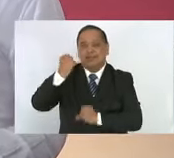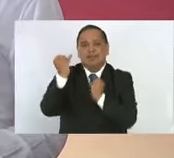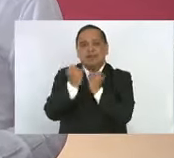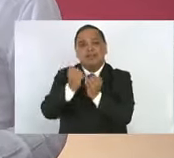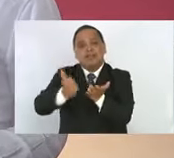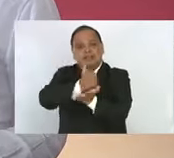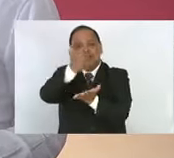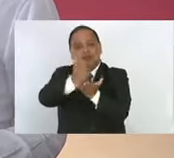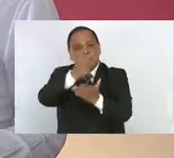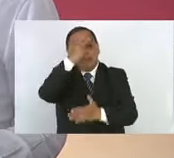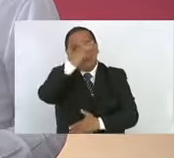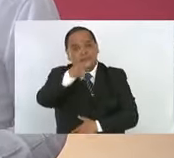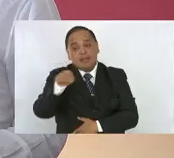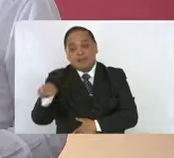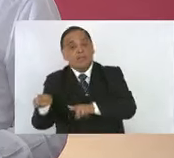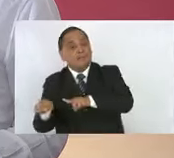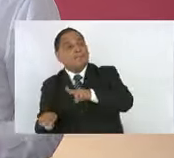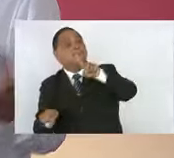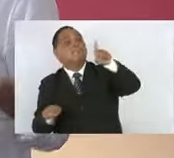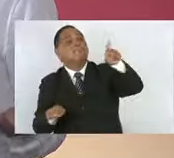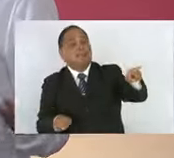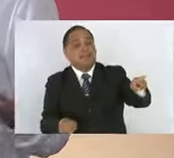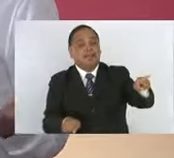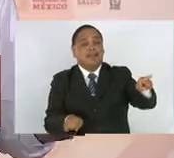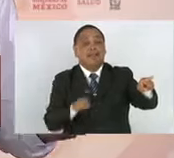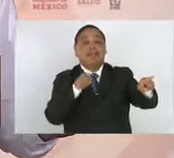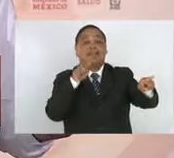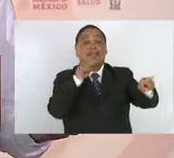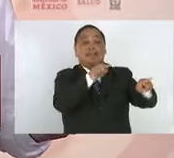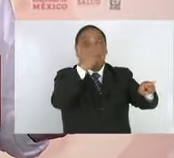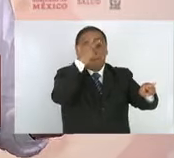ahí nos daban hospedaje